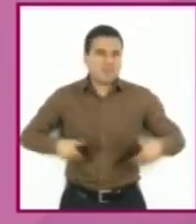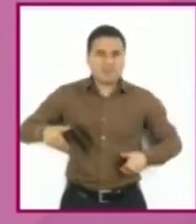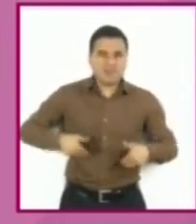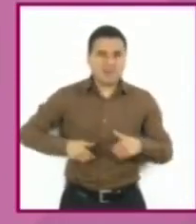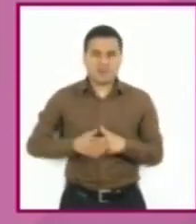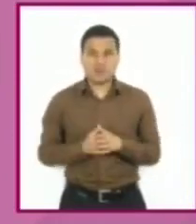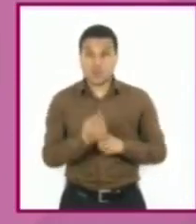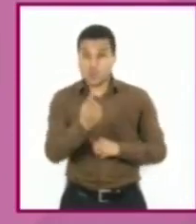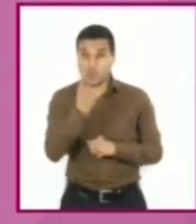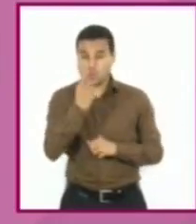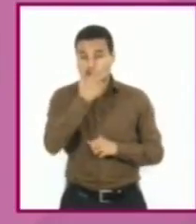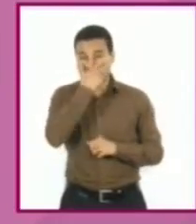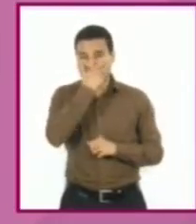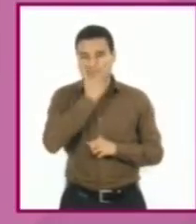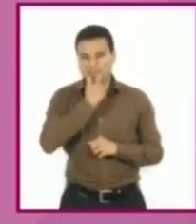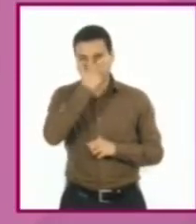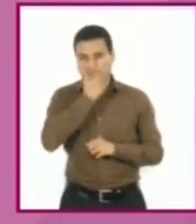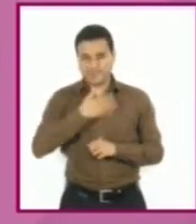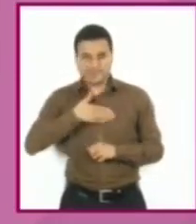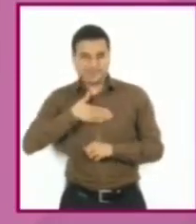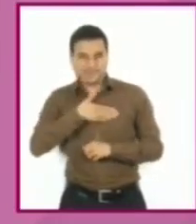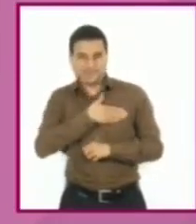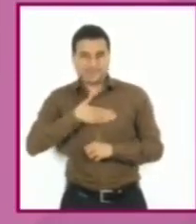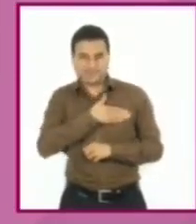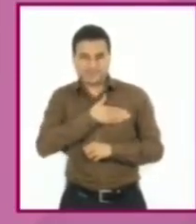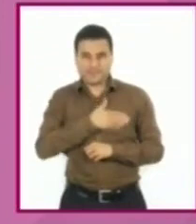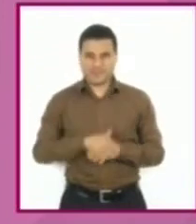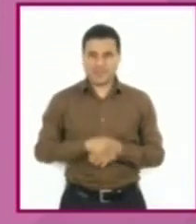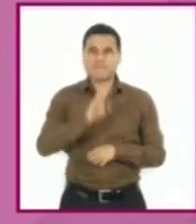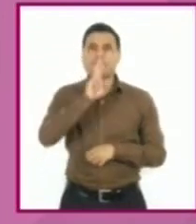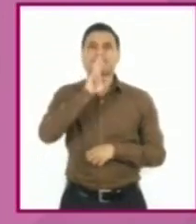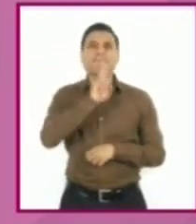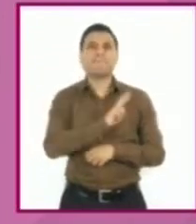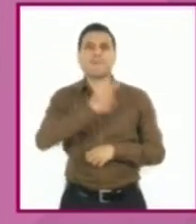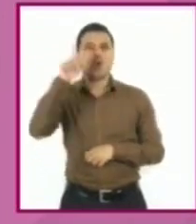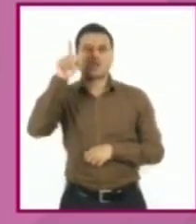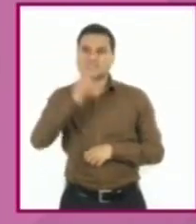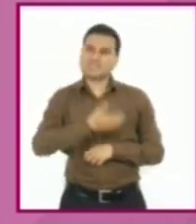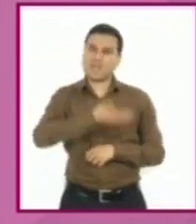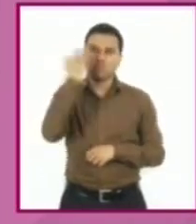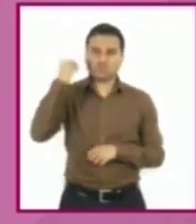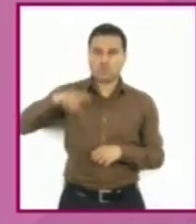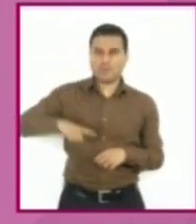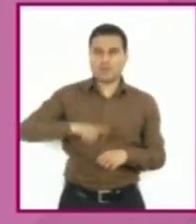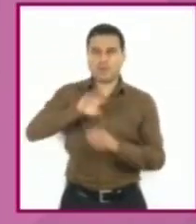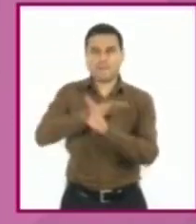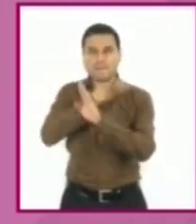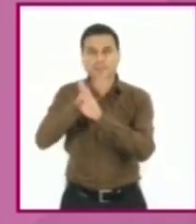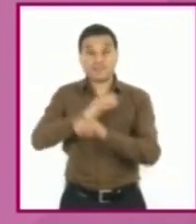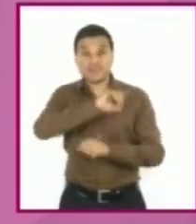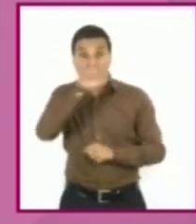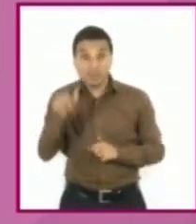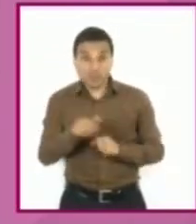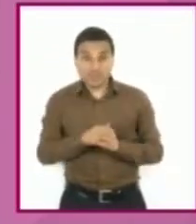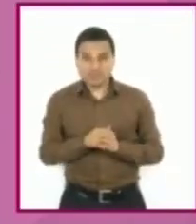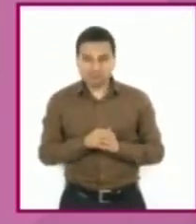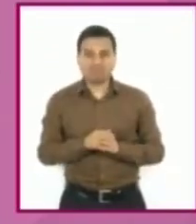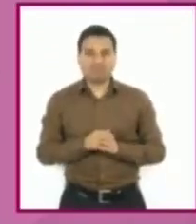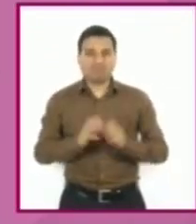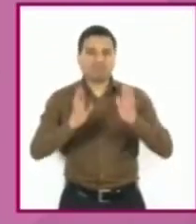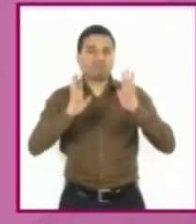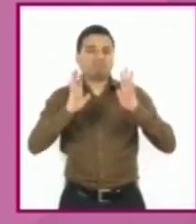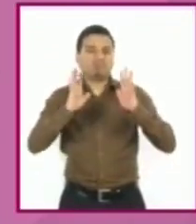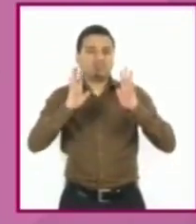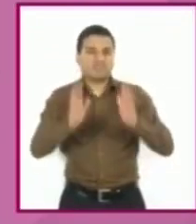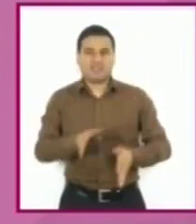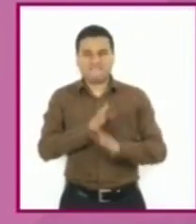oficial llamado Napoleón Bonaparte dio un golpe de Estado y con su llegada al poder puso fin a casi una